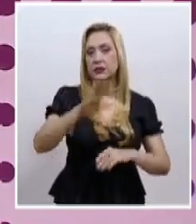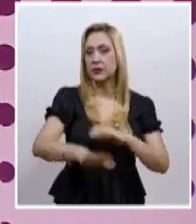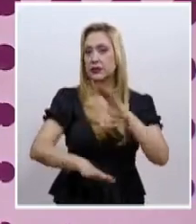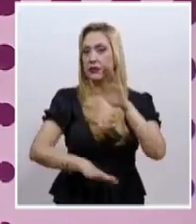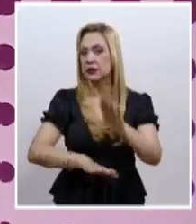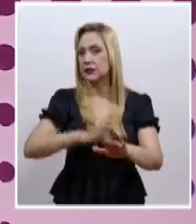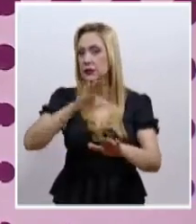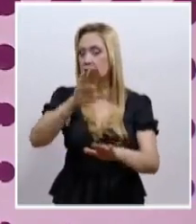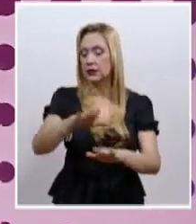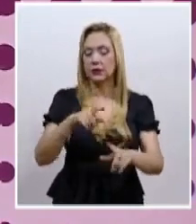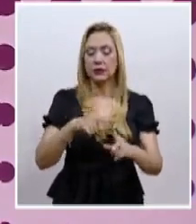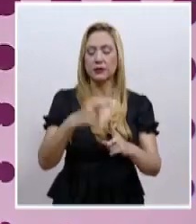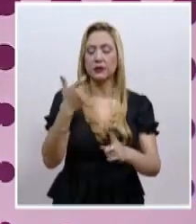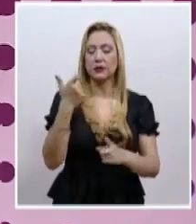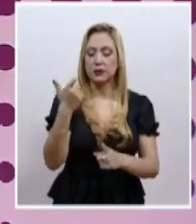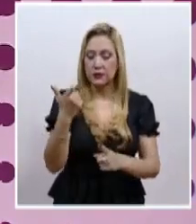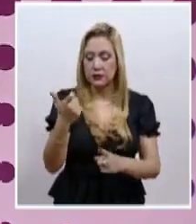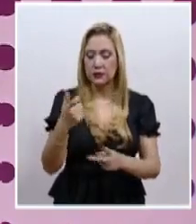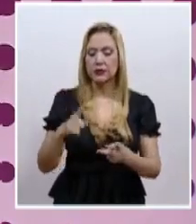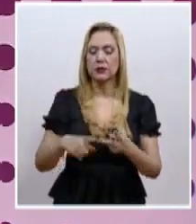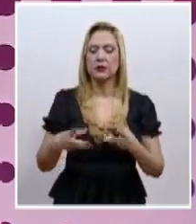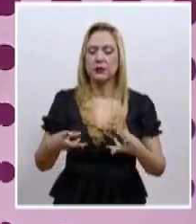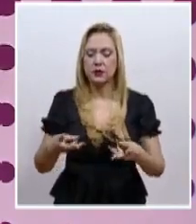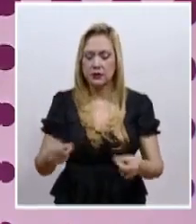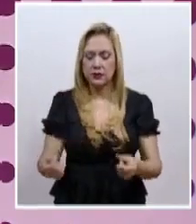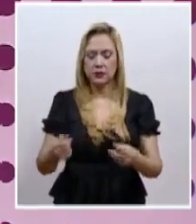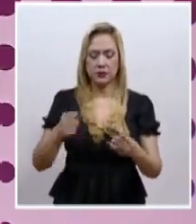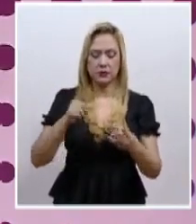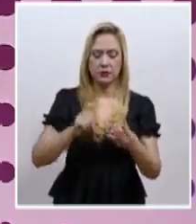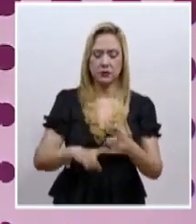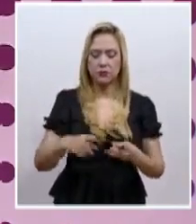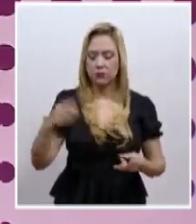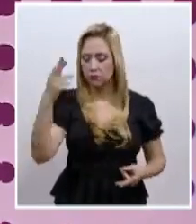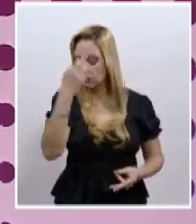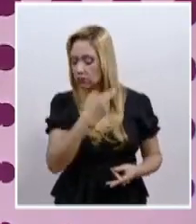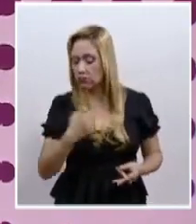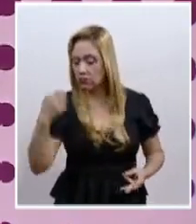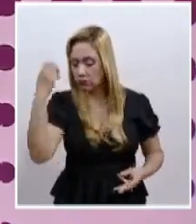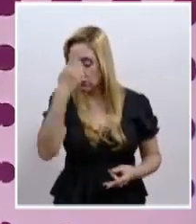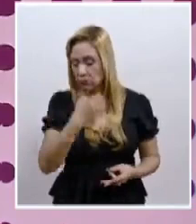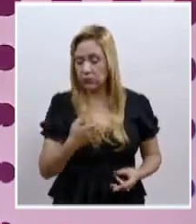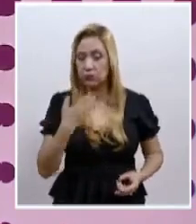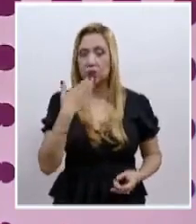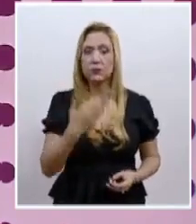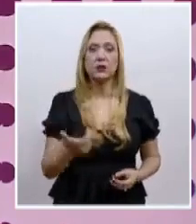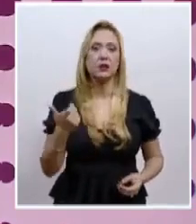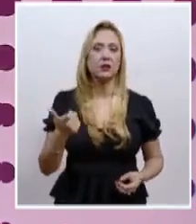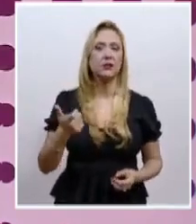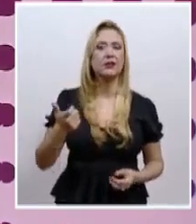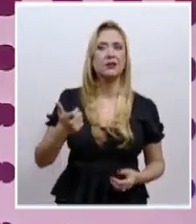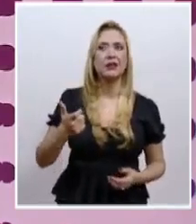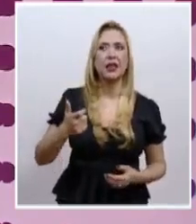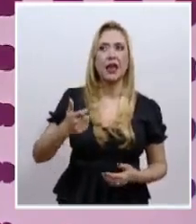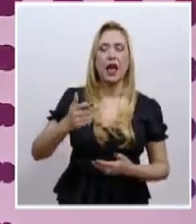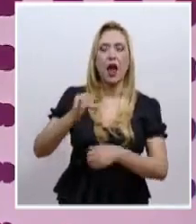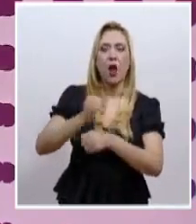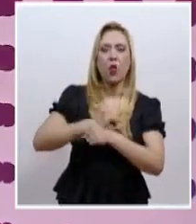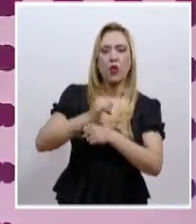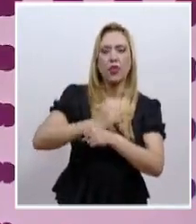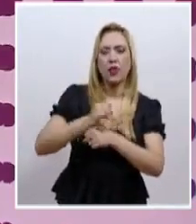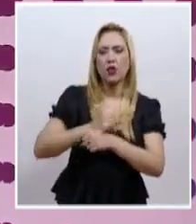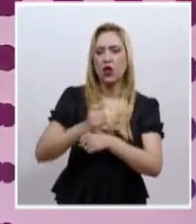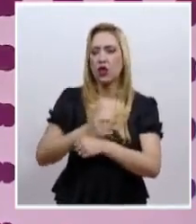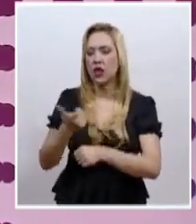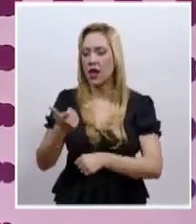gestión financiera. Uno es el ingreso, el otro es el gasto y el tercero es una revisión de la cuenta pública, o sea, una auditoría que hace